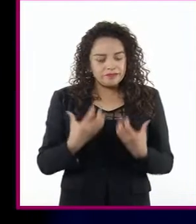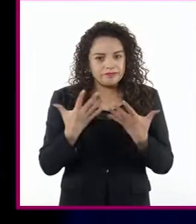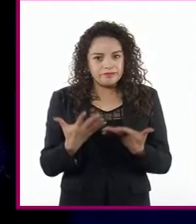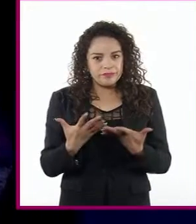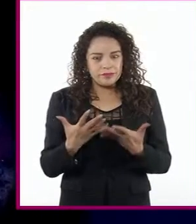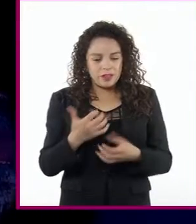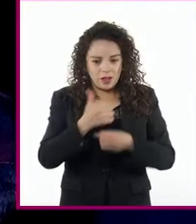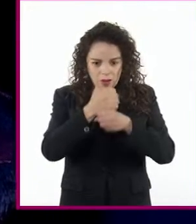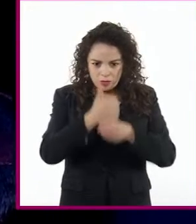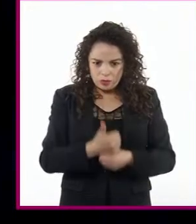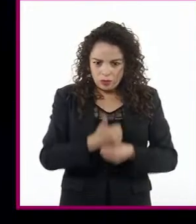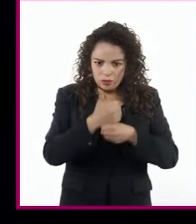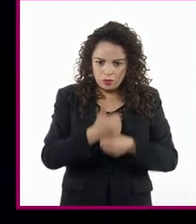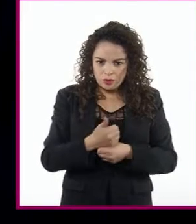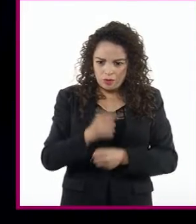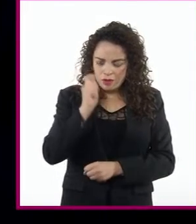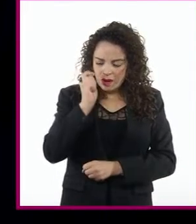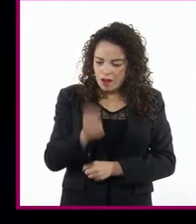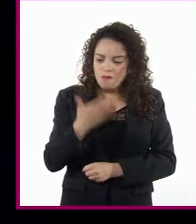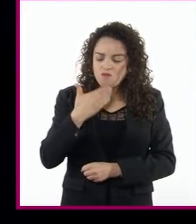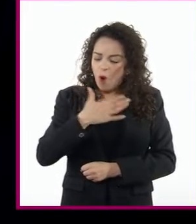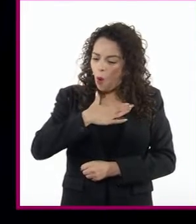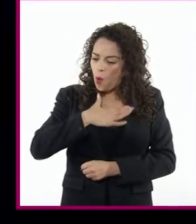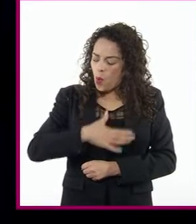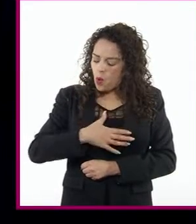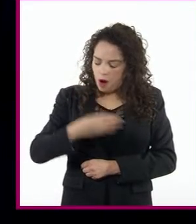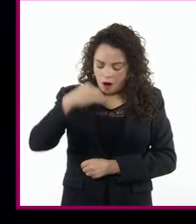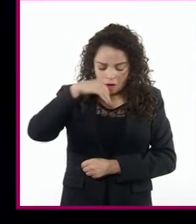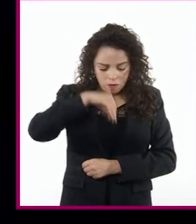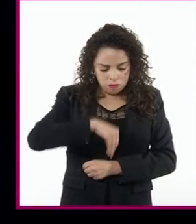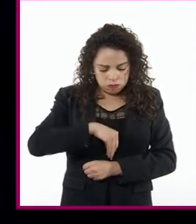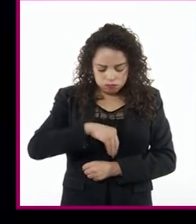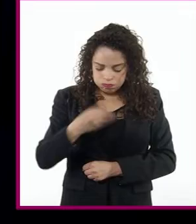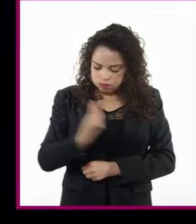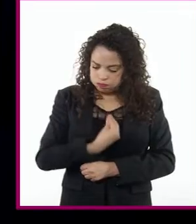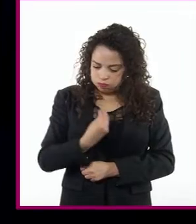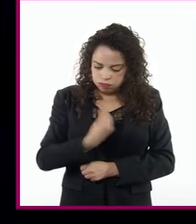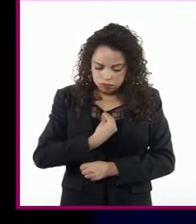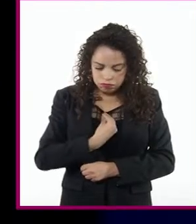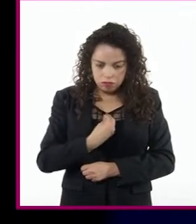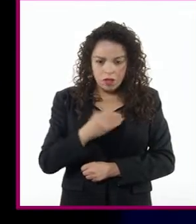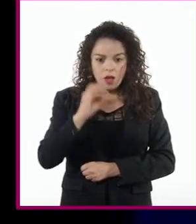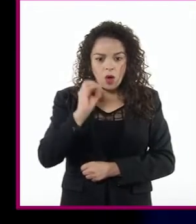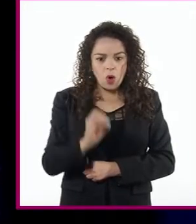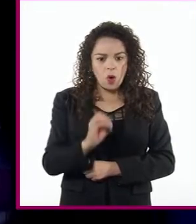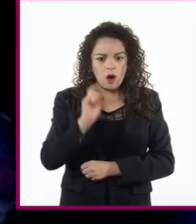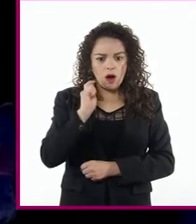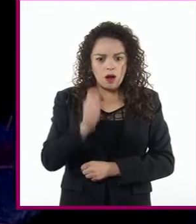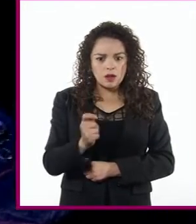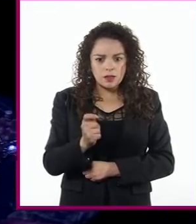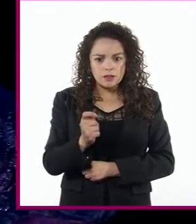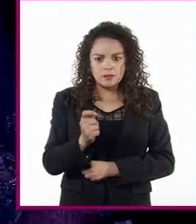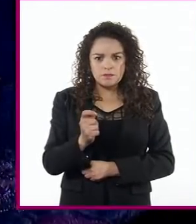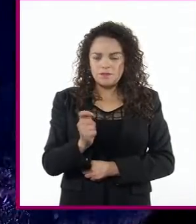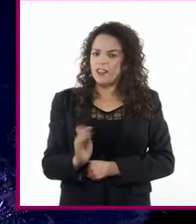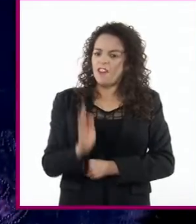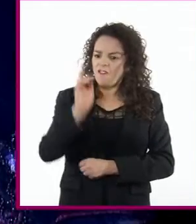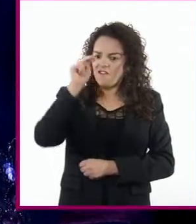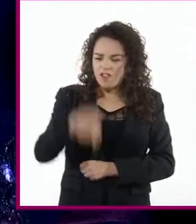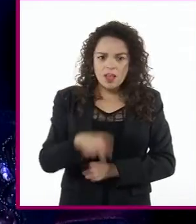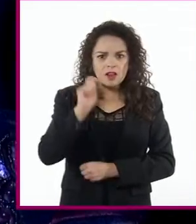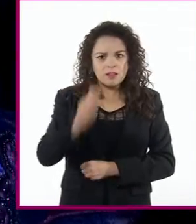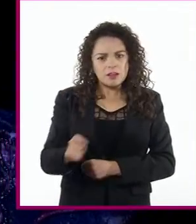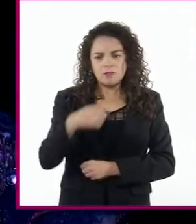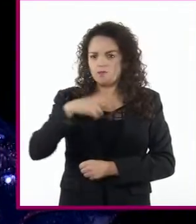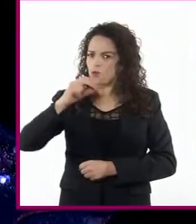sufrir los tiros penetrantes de la fortuna injusta, u oponer los brazos a este torrente de calamidades y darles fin con atrevida